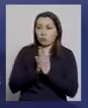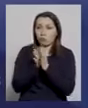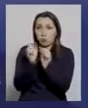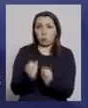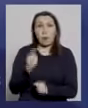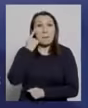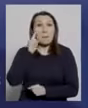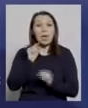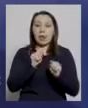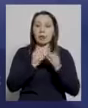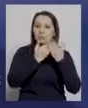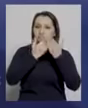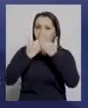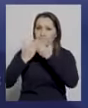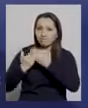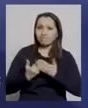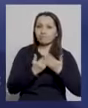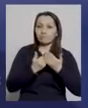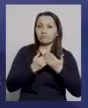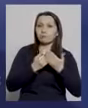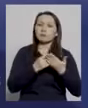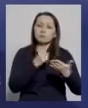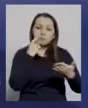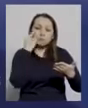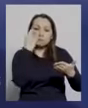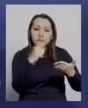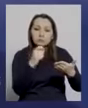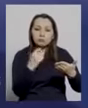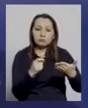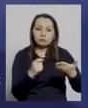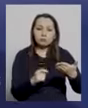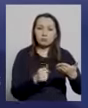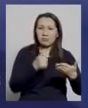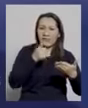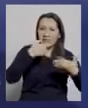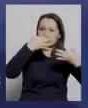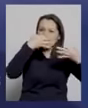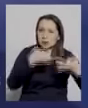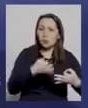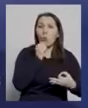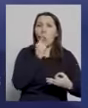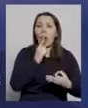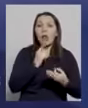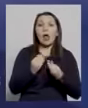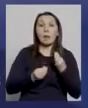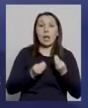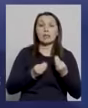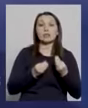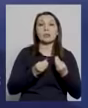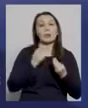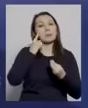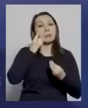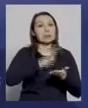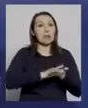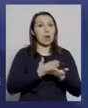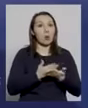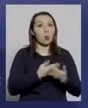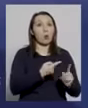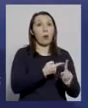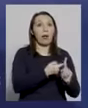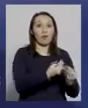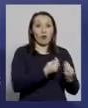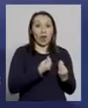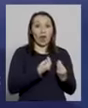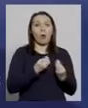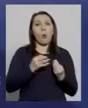posibilidades, pero esas hay que estudiarlas, hay que valorarlas, hay que evaluar bien cuál es el impacto, por un lado, en salud, pero también